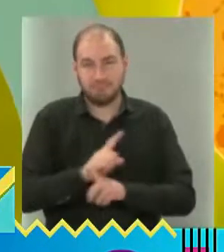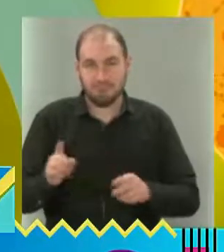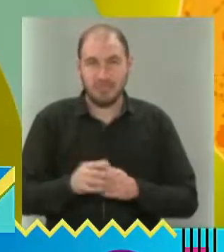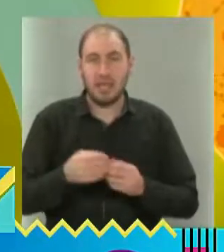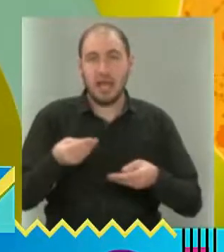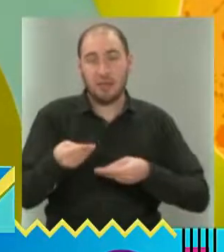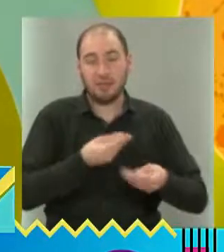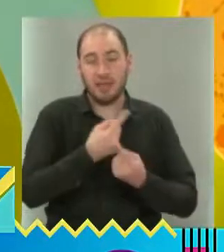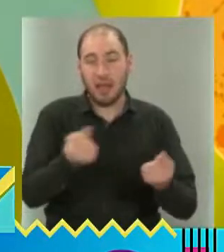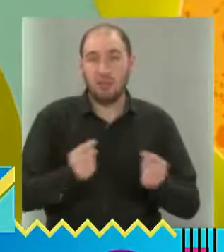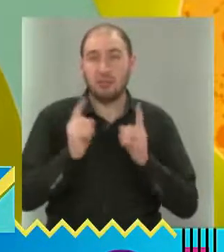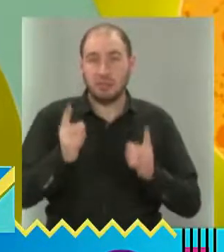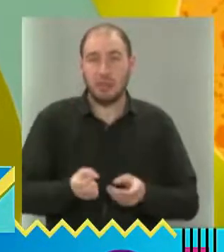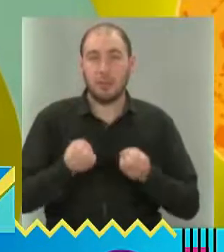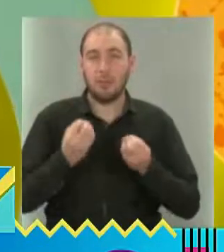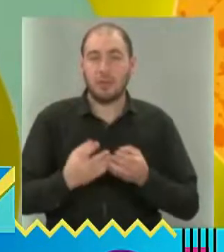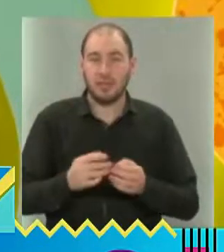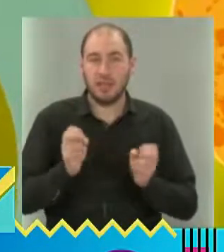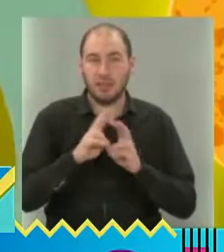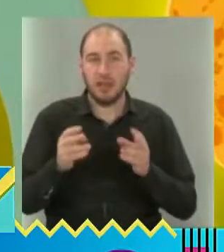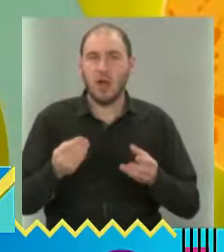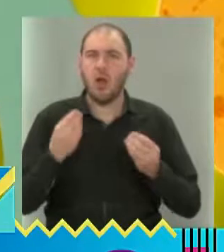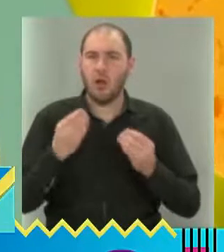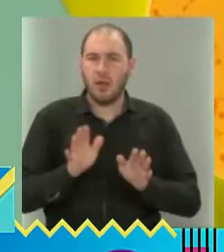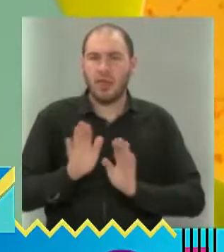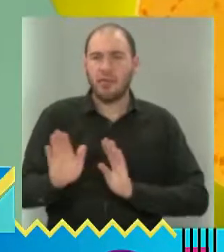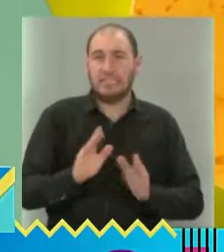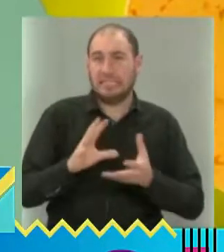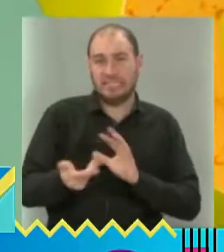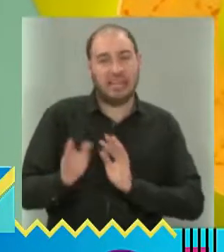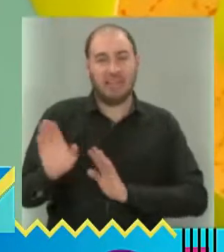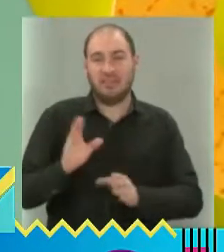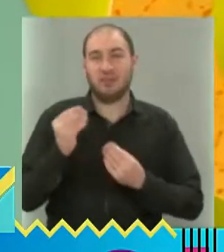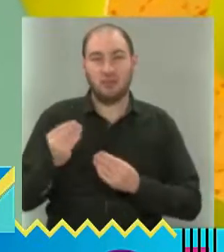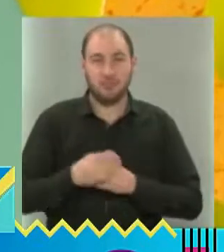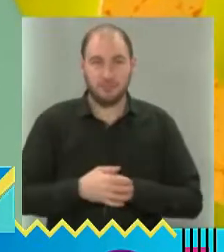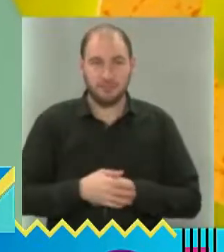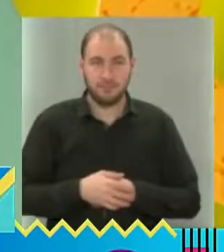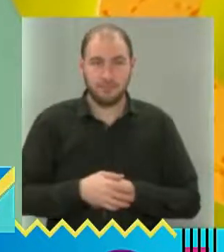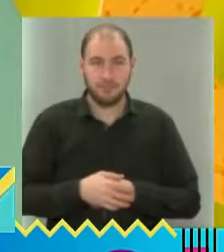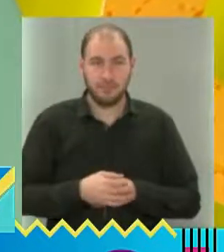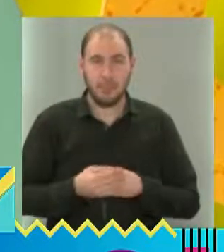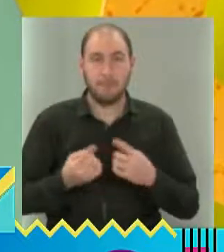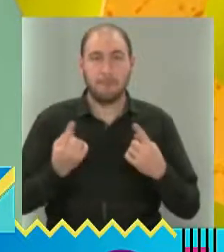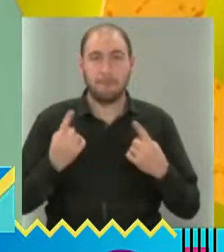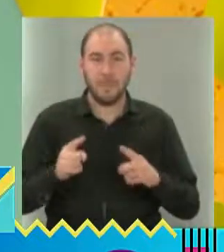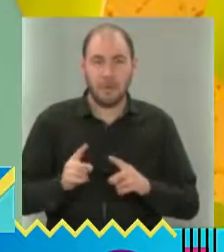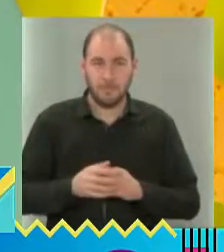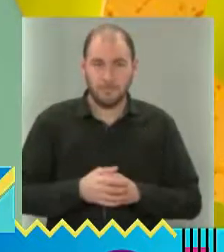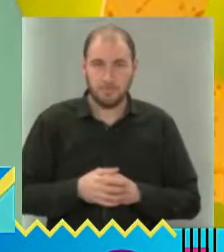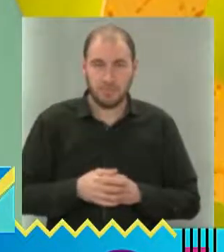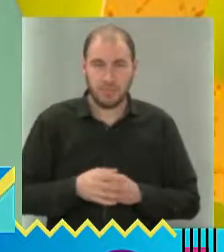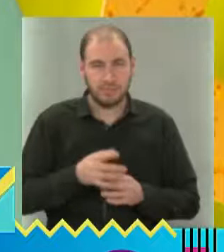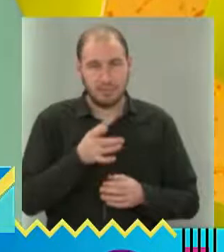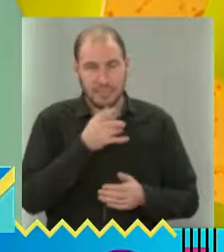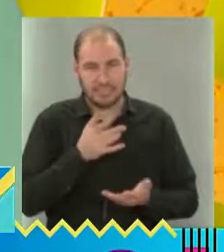Y cada empresa también, porque es una cuestión de cómo tratar de defenderse de la crisis, ¿no? pero no